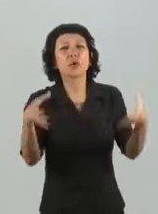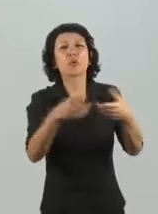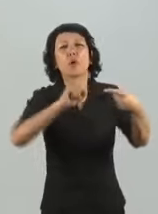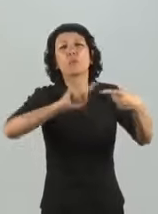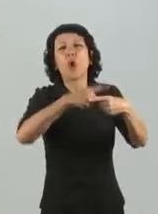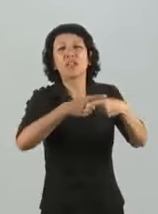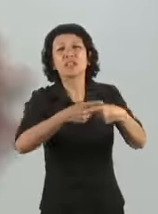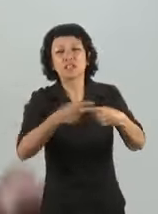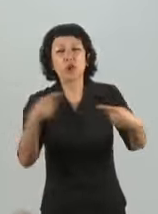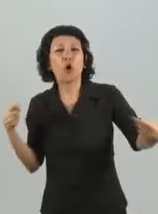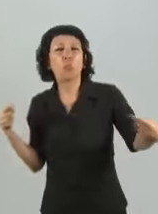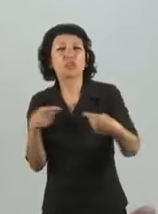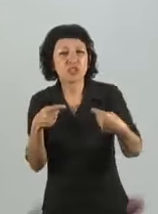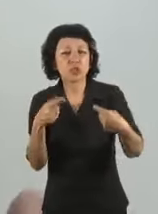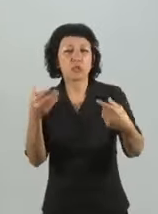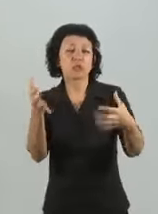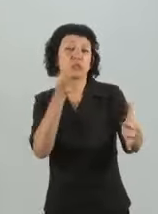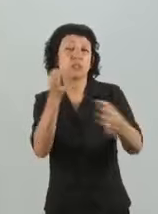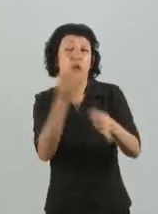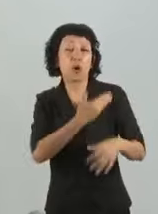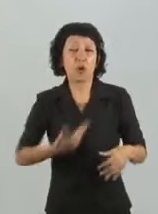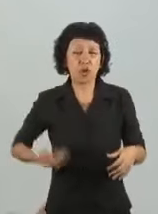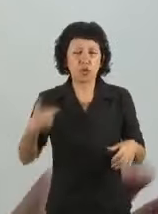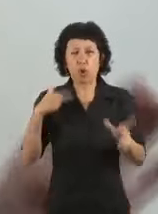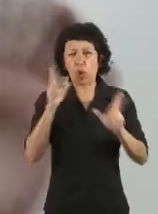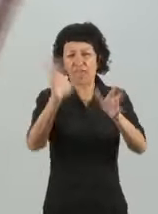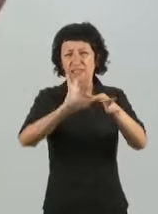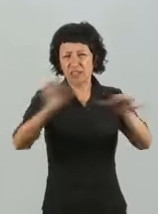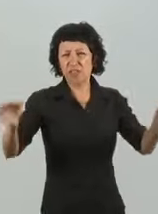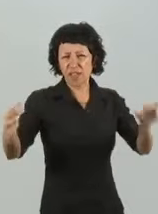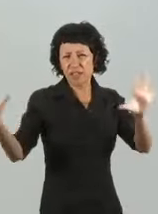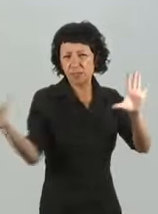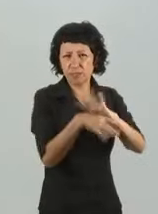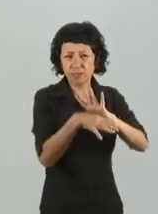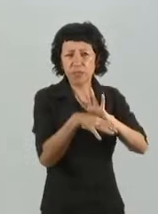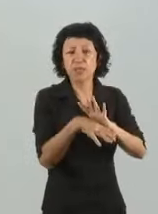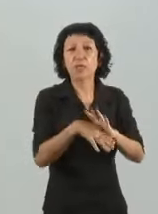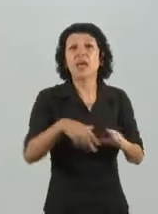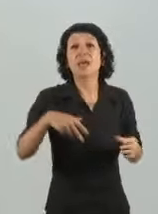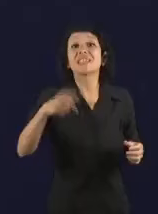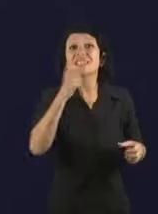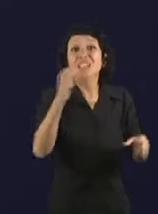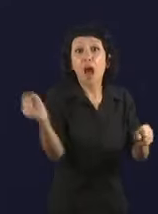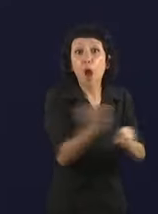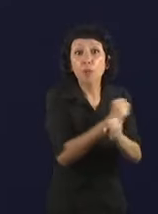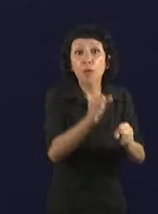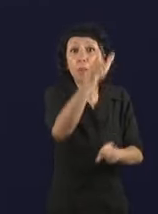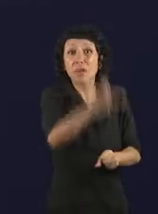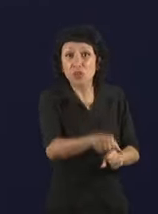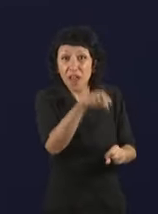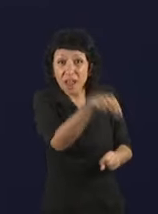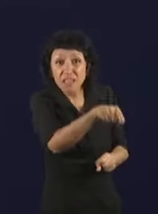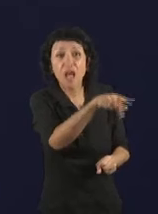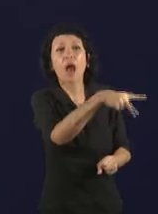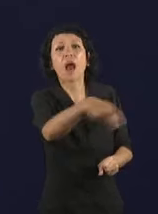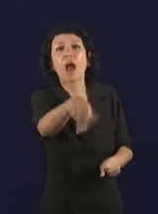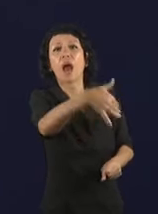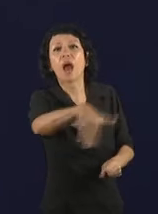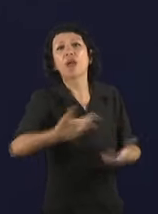dialoguen con el gobierno y voy a citar textual para no equivocarme no podrán caminar por la calle Gracias bueno no